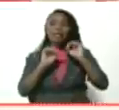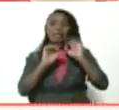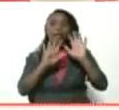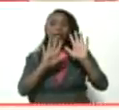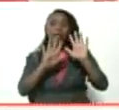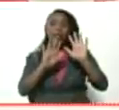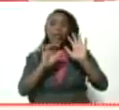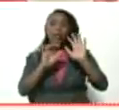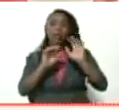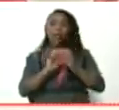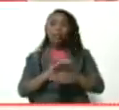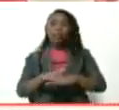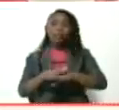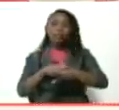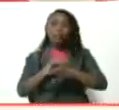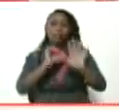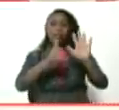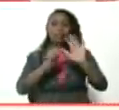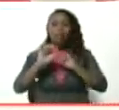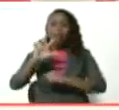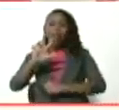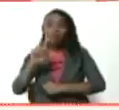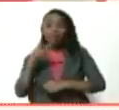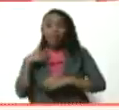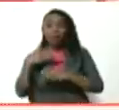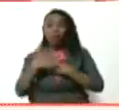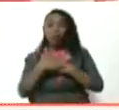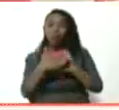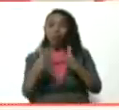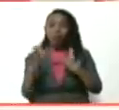53,53% de la meta que tenemos planteada para el estado.